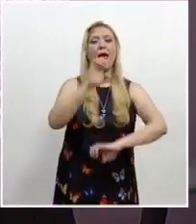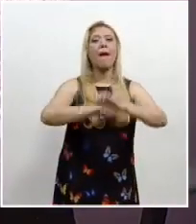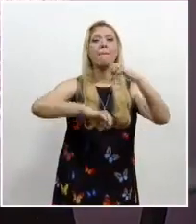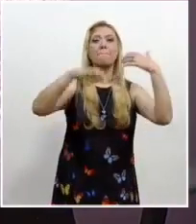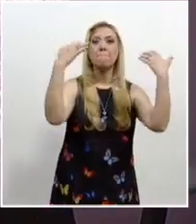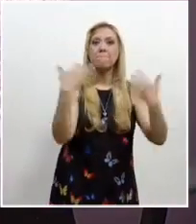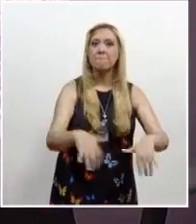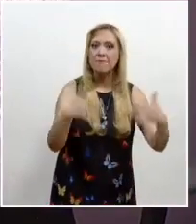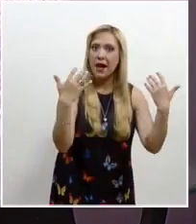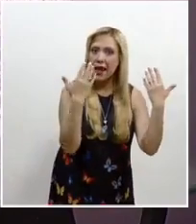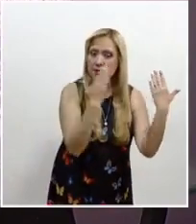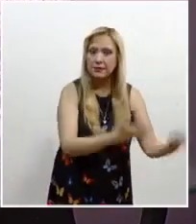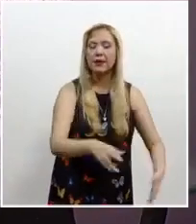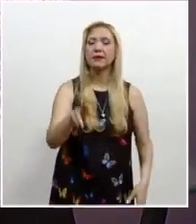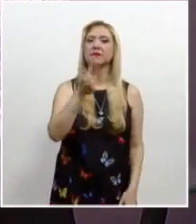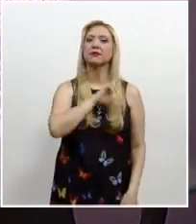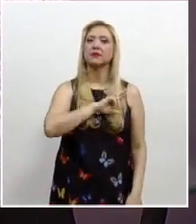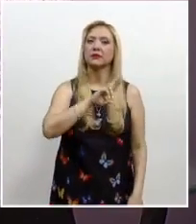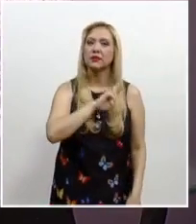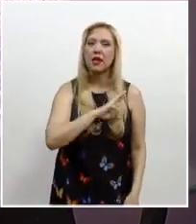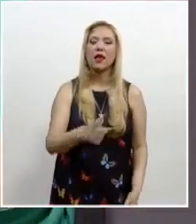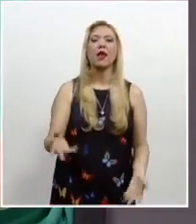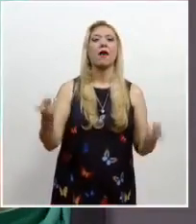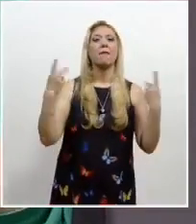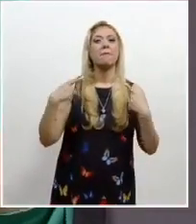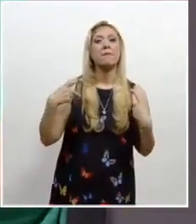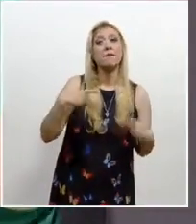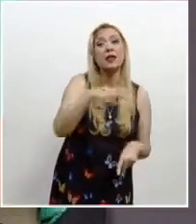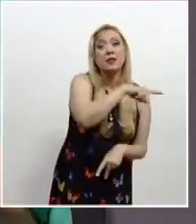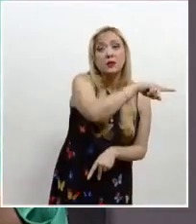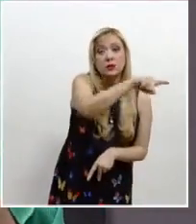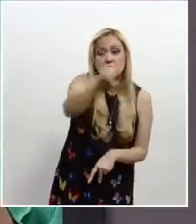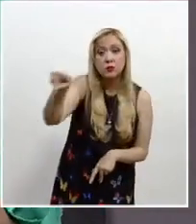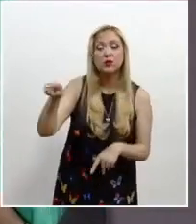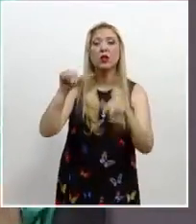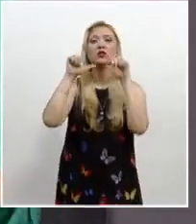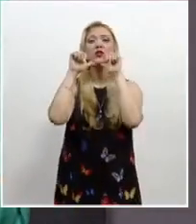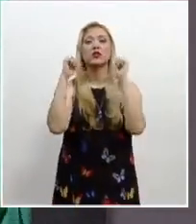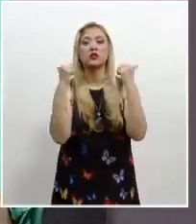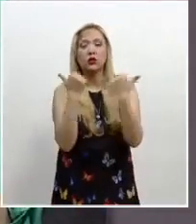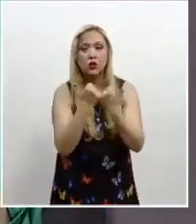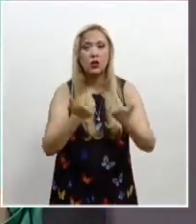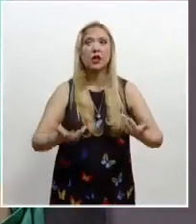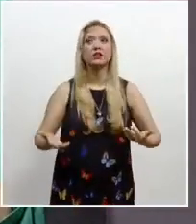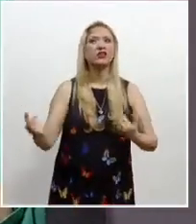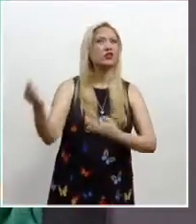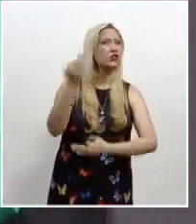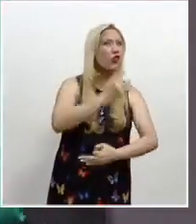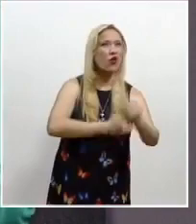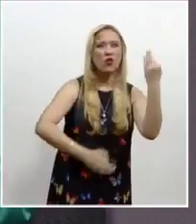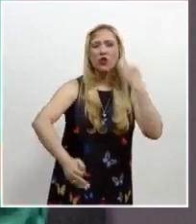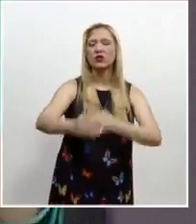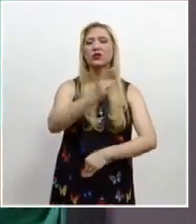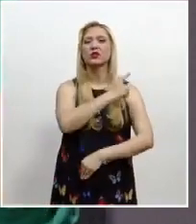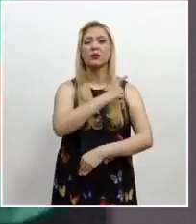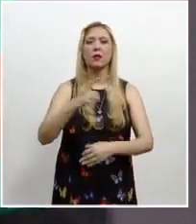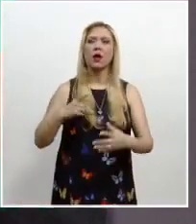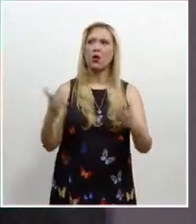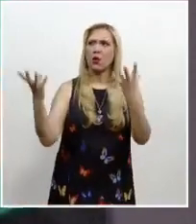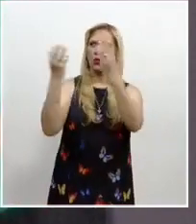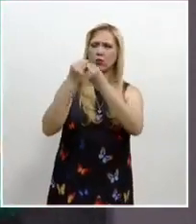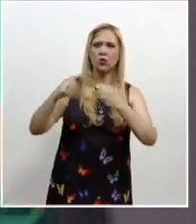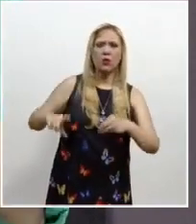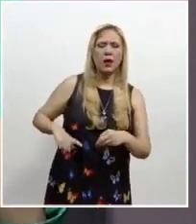muy importante, la sociedad civil, las organizaciones sociales, todas tendrían que, junto con el